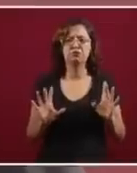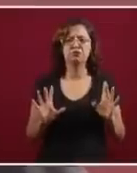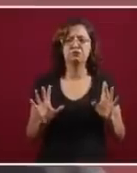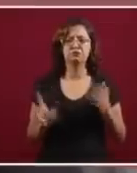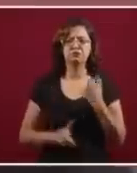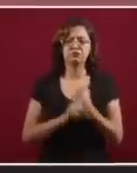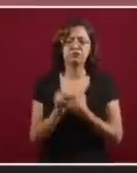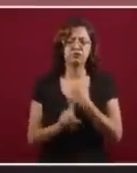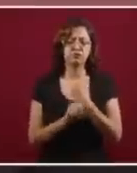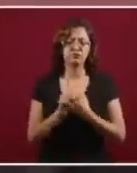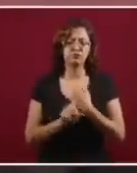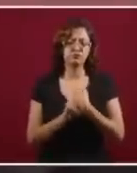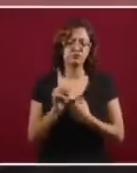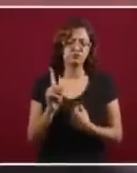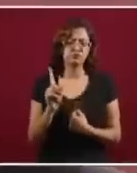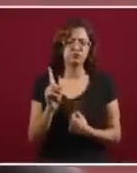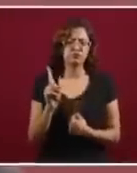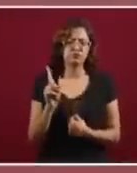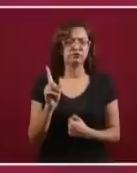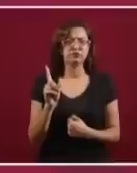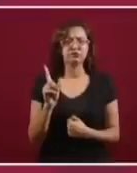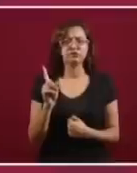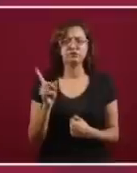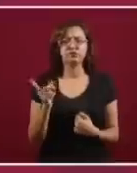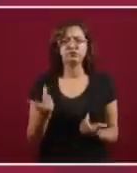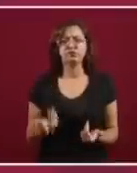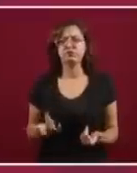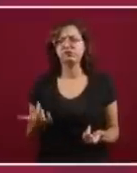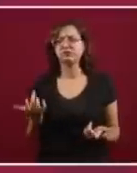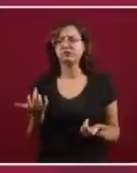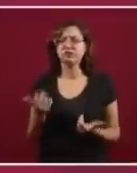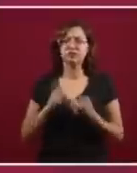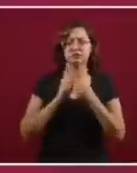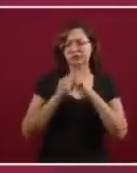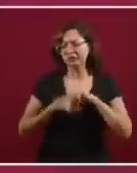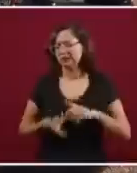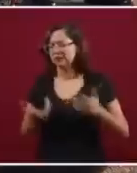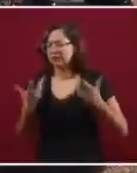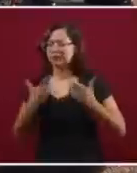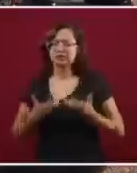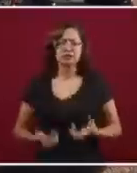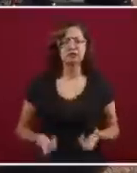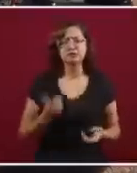un problema de ansiedad de salud